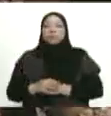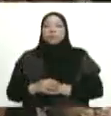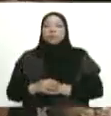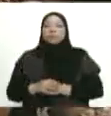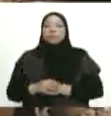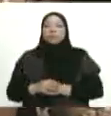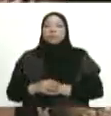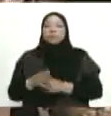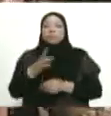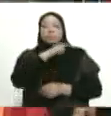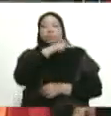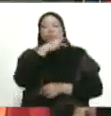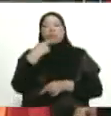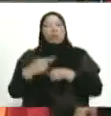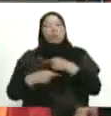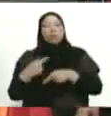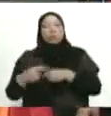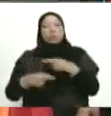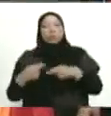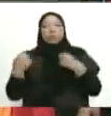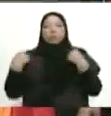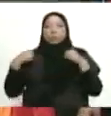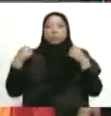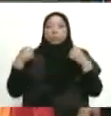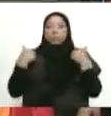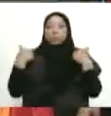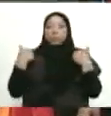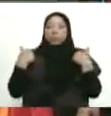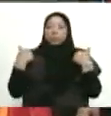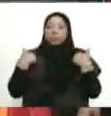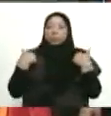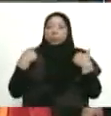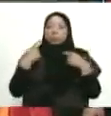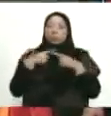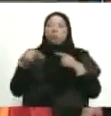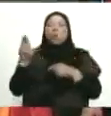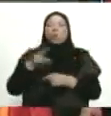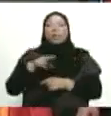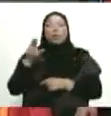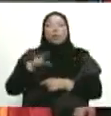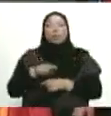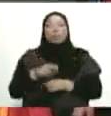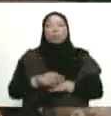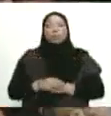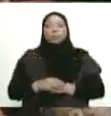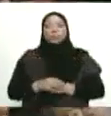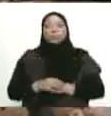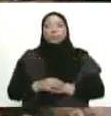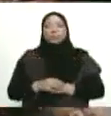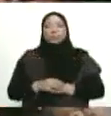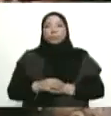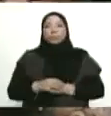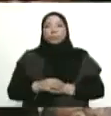Porque ser un dirigente revolucionario implica sacrificio, no implica privilegio de ningún tipo.